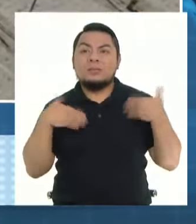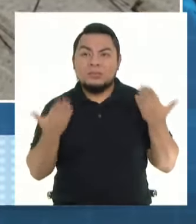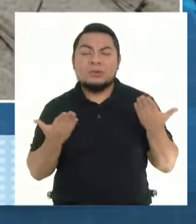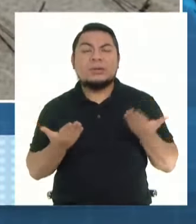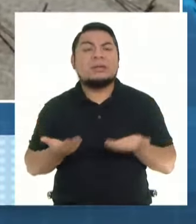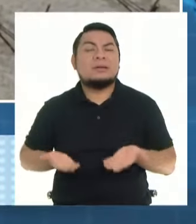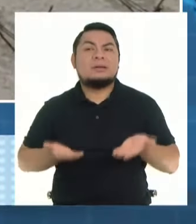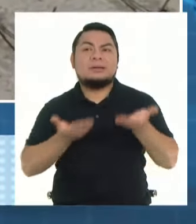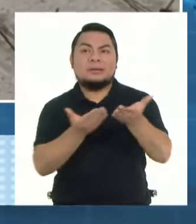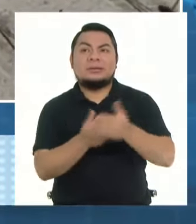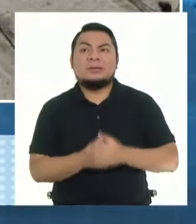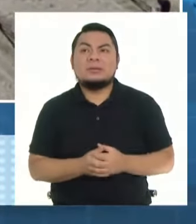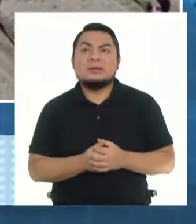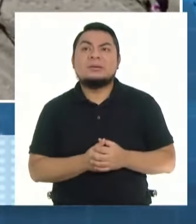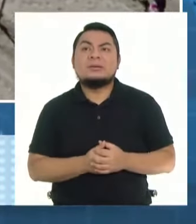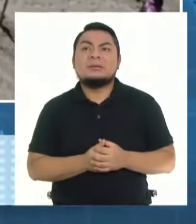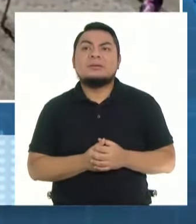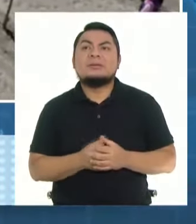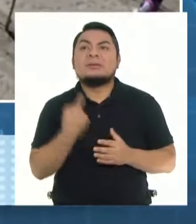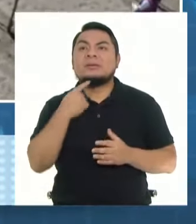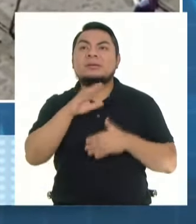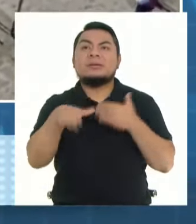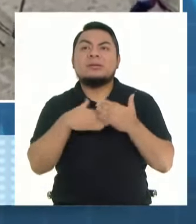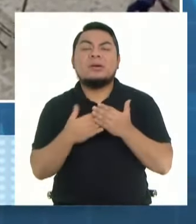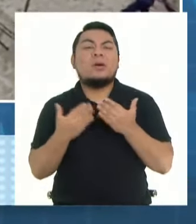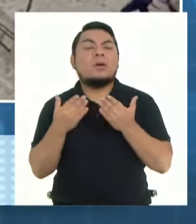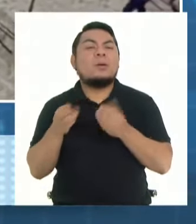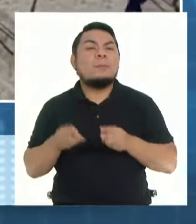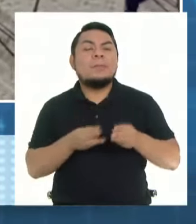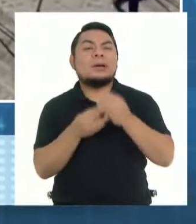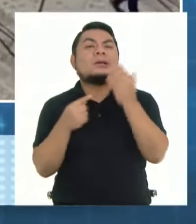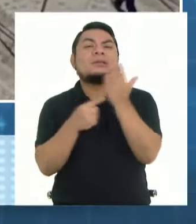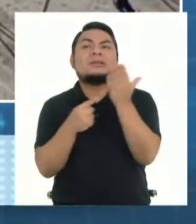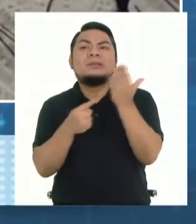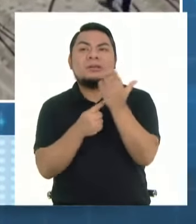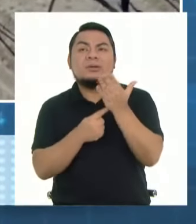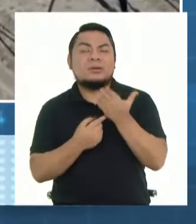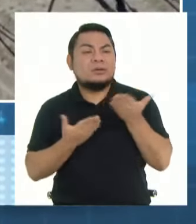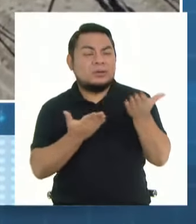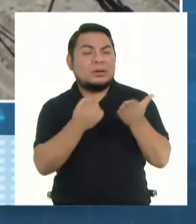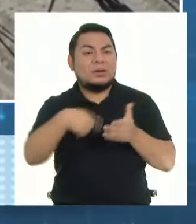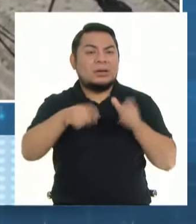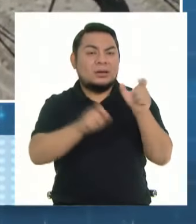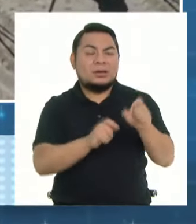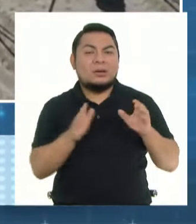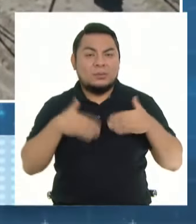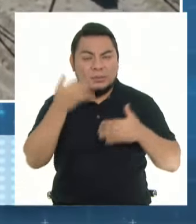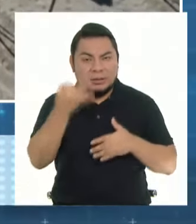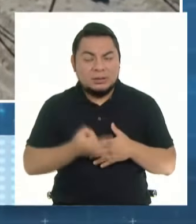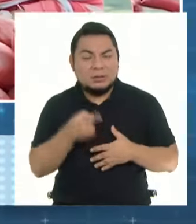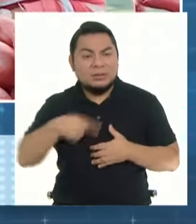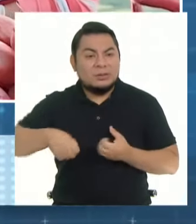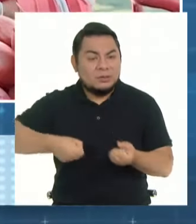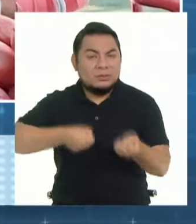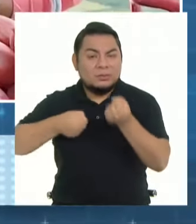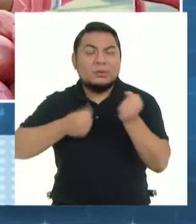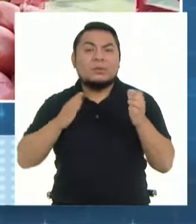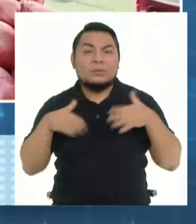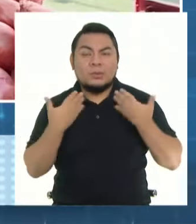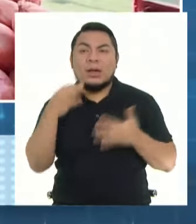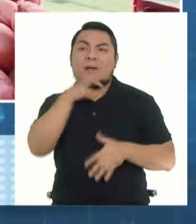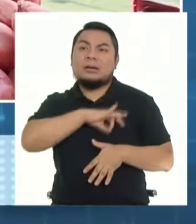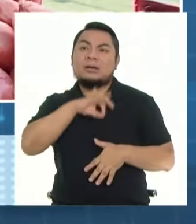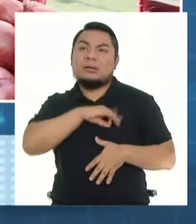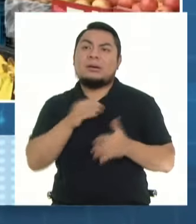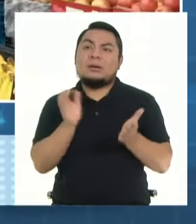llevar medidas tecnológicas, tecnología, para que la gente pueda realmente del campo poder aprovechar